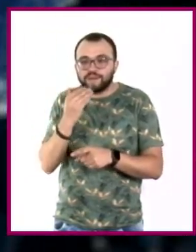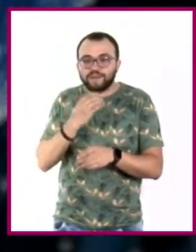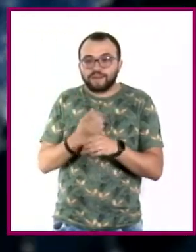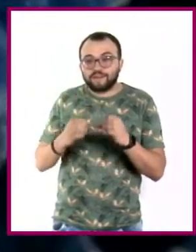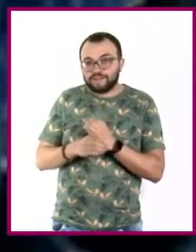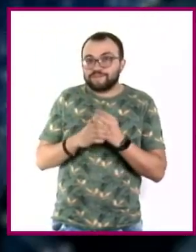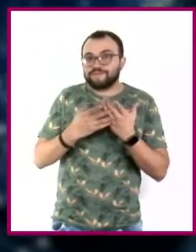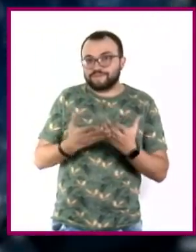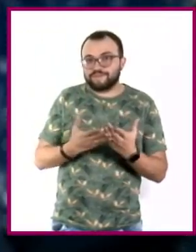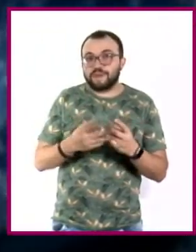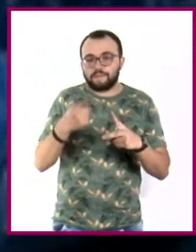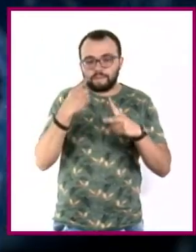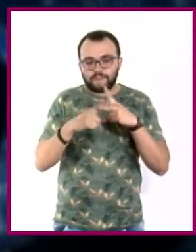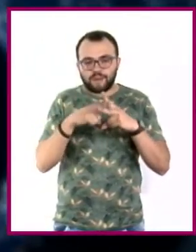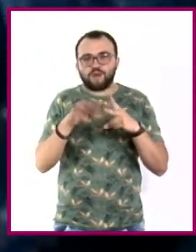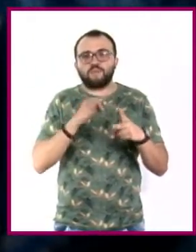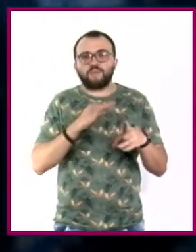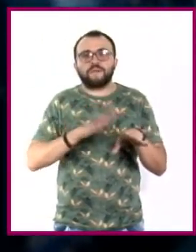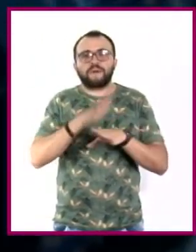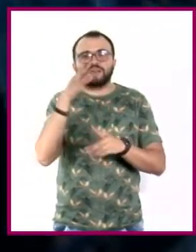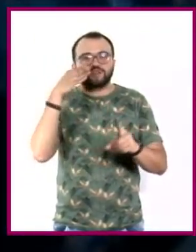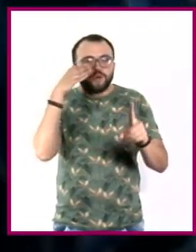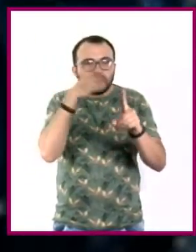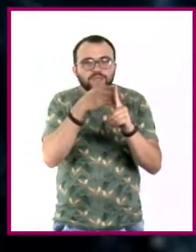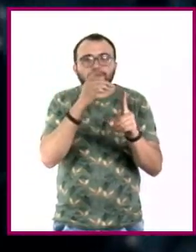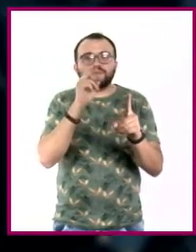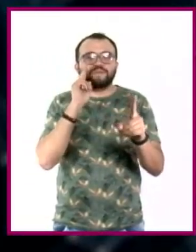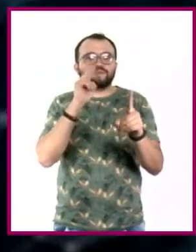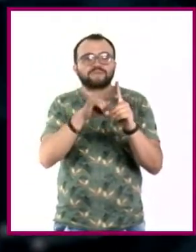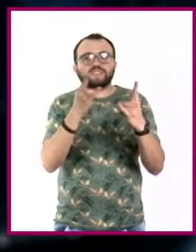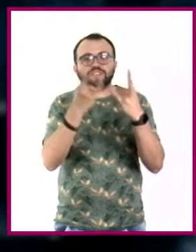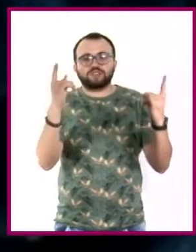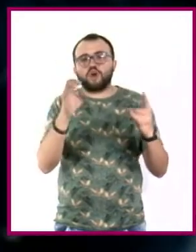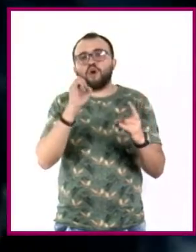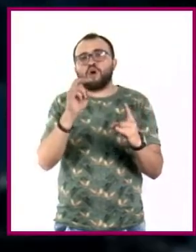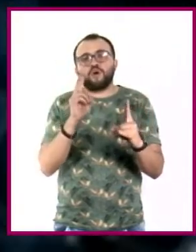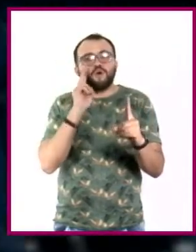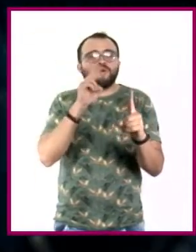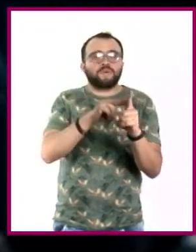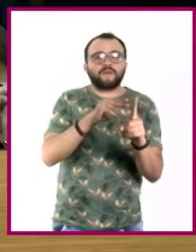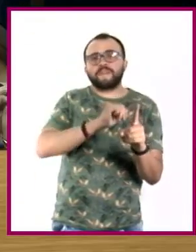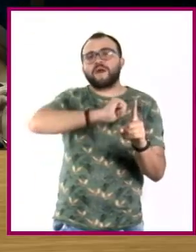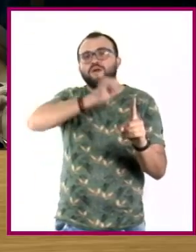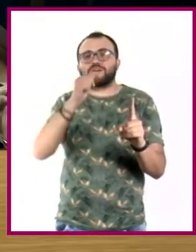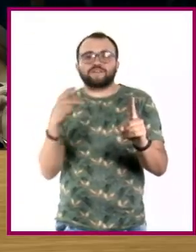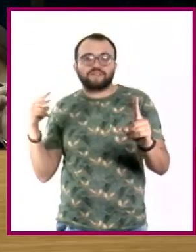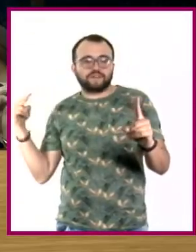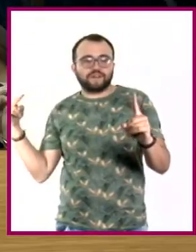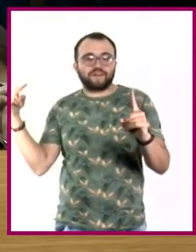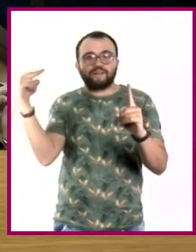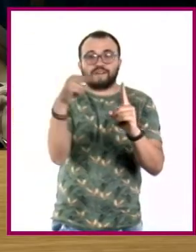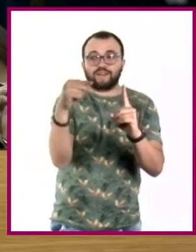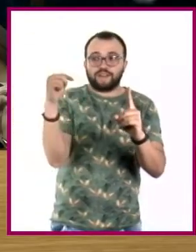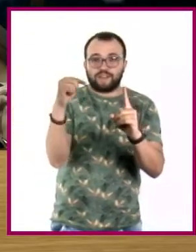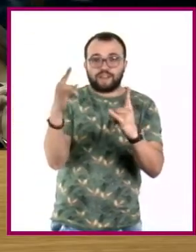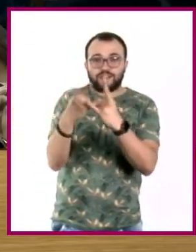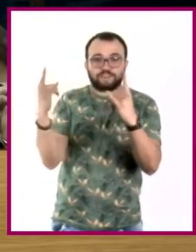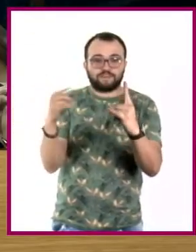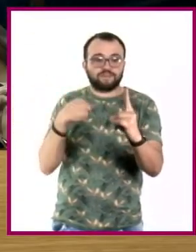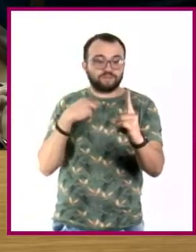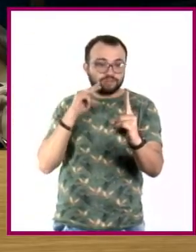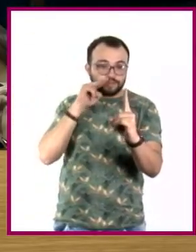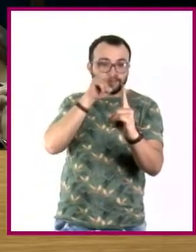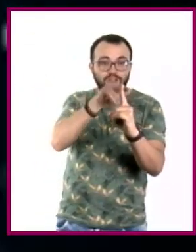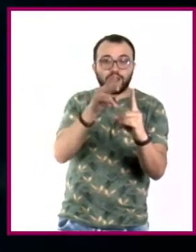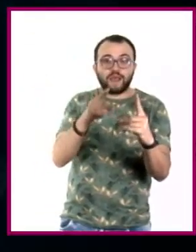más objetiva de ver la historia, o por lo menos darle otra mirada desde un ángulo distinto. Las señales de advertencia podrían estar